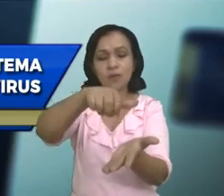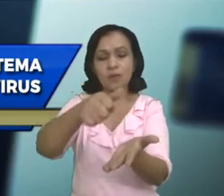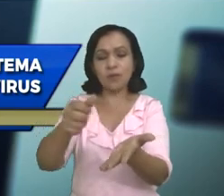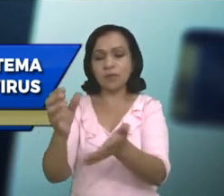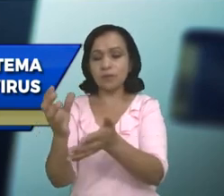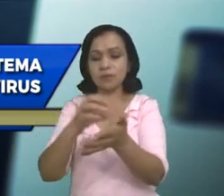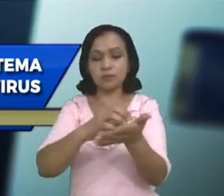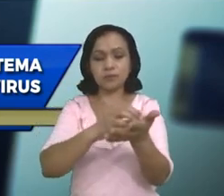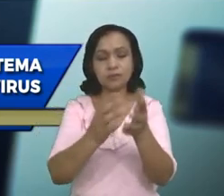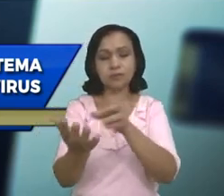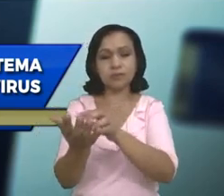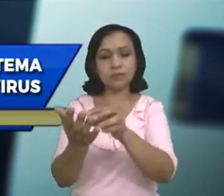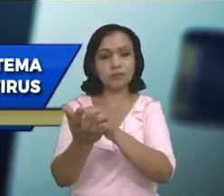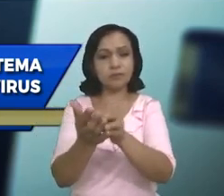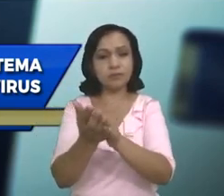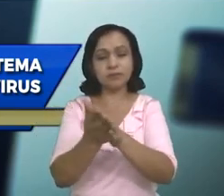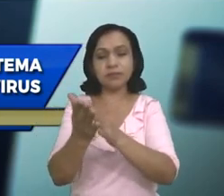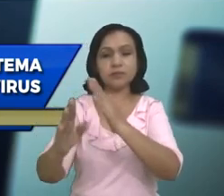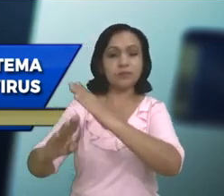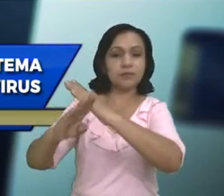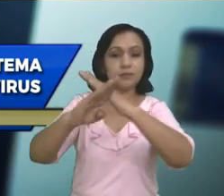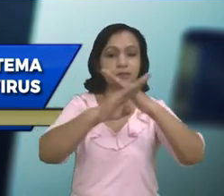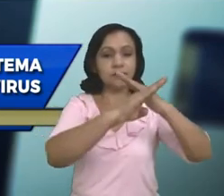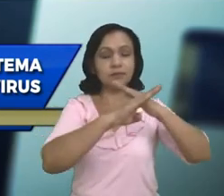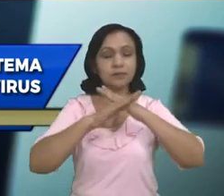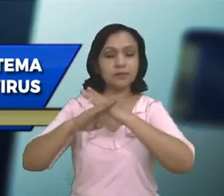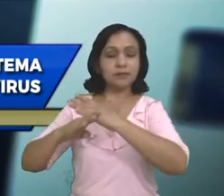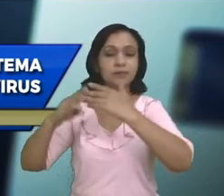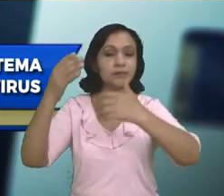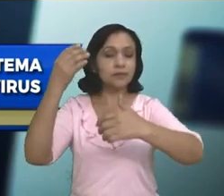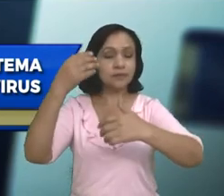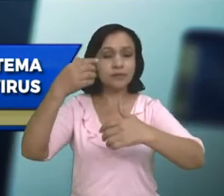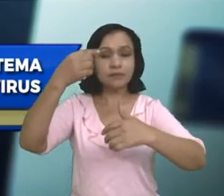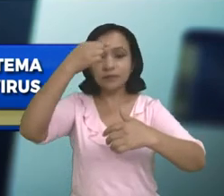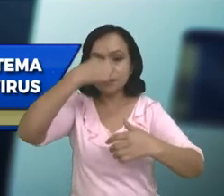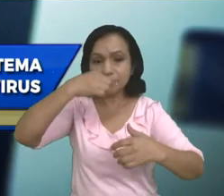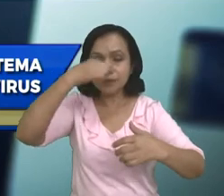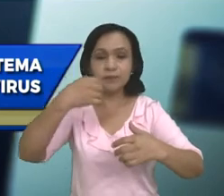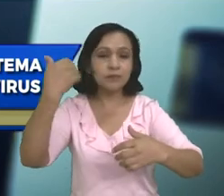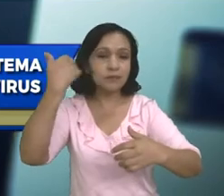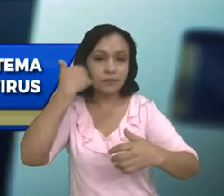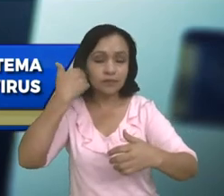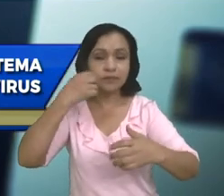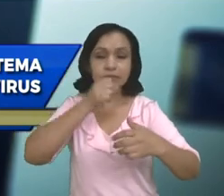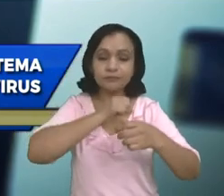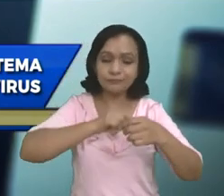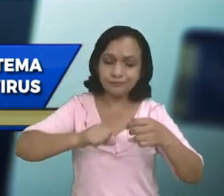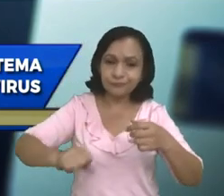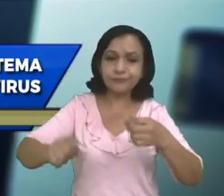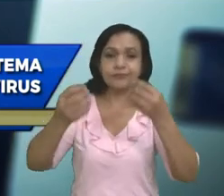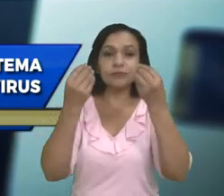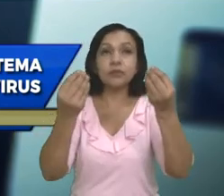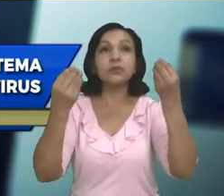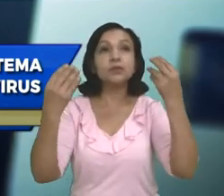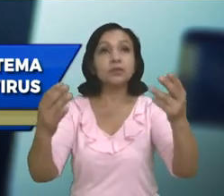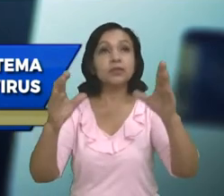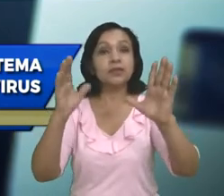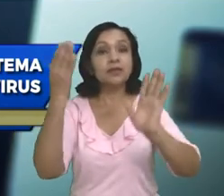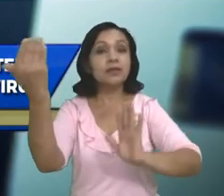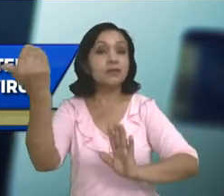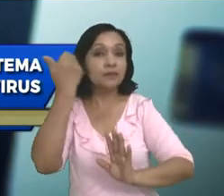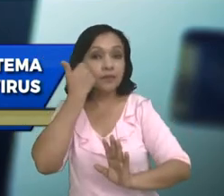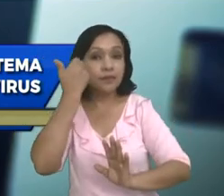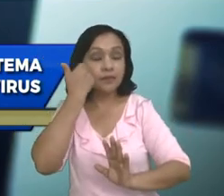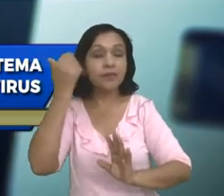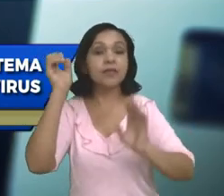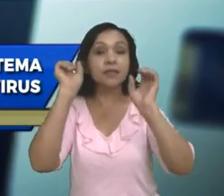coronavirus sino contra todos los otros virus respiratorios contra las diarreas y muchas otras enfermedades que